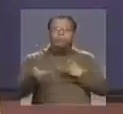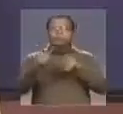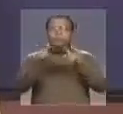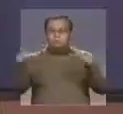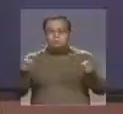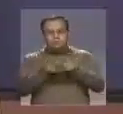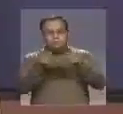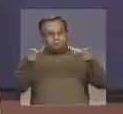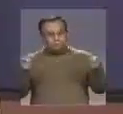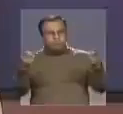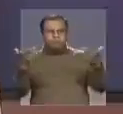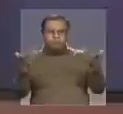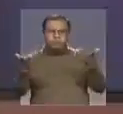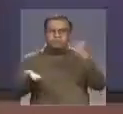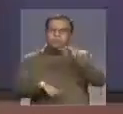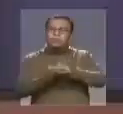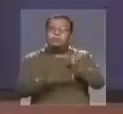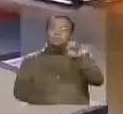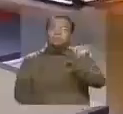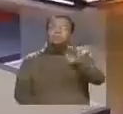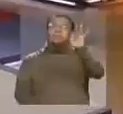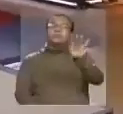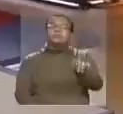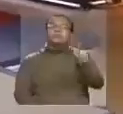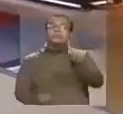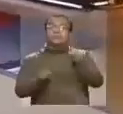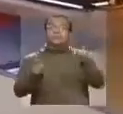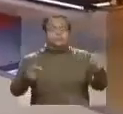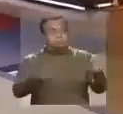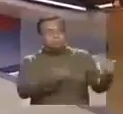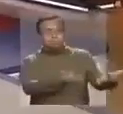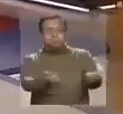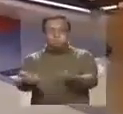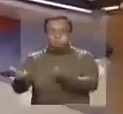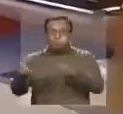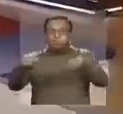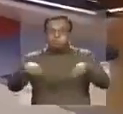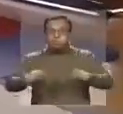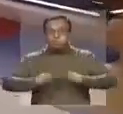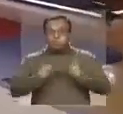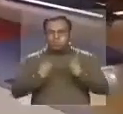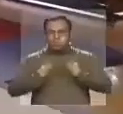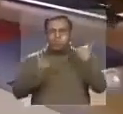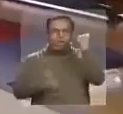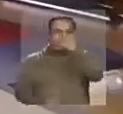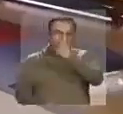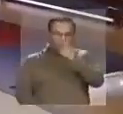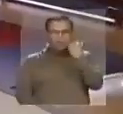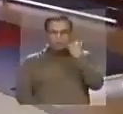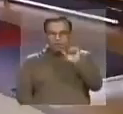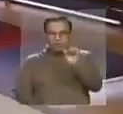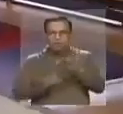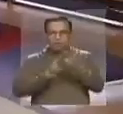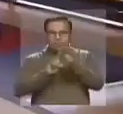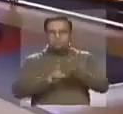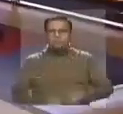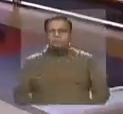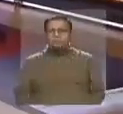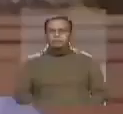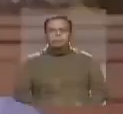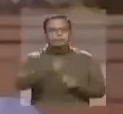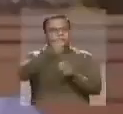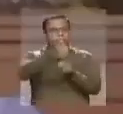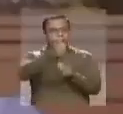más de esa cifra ya frente a la realidad de las comunidades afrodescendientes y las mujeres en especial. Sobre esa